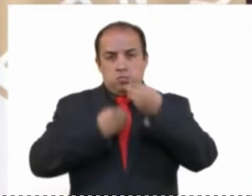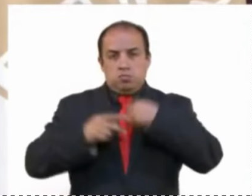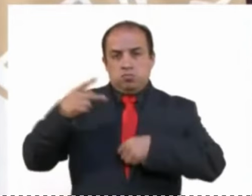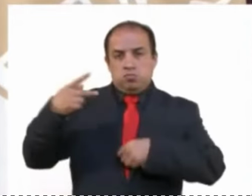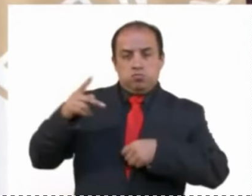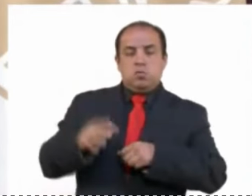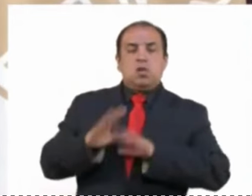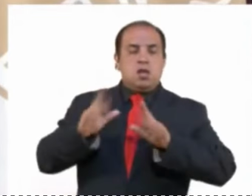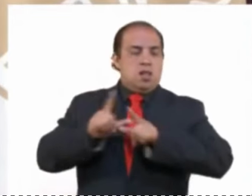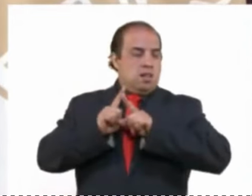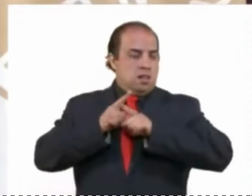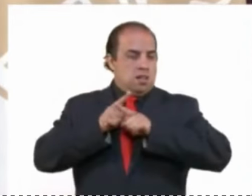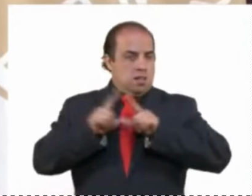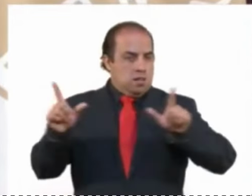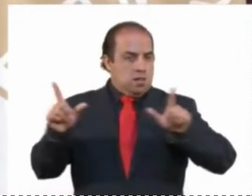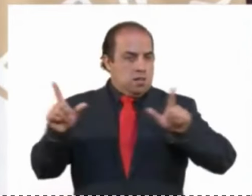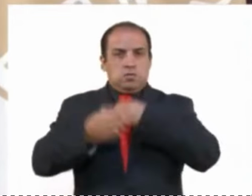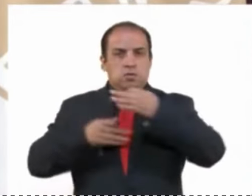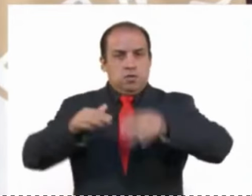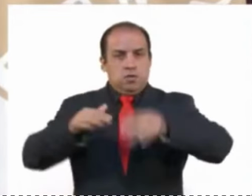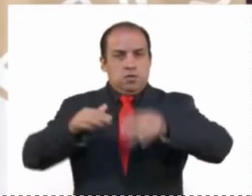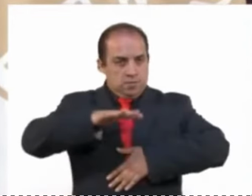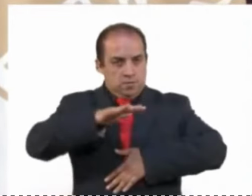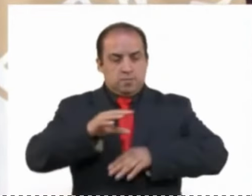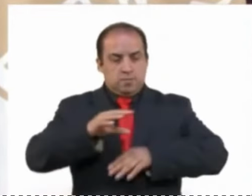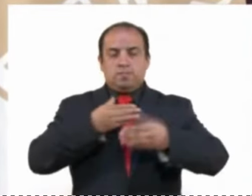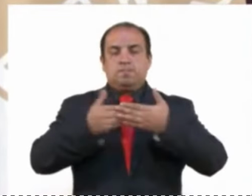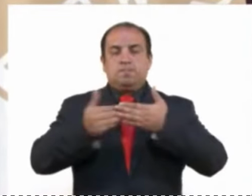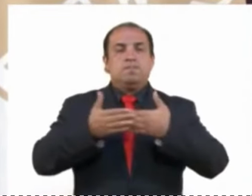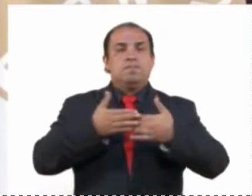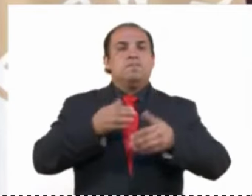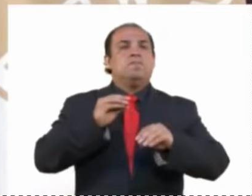ya, todas las áreas están acondicionadas y también ahí va